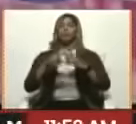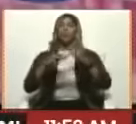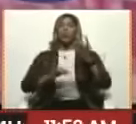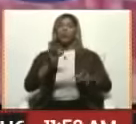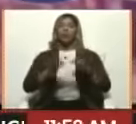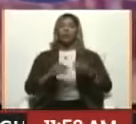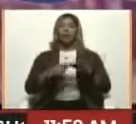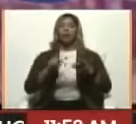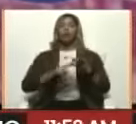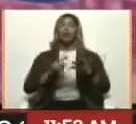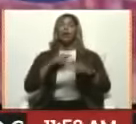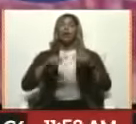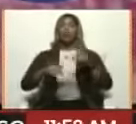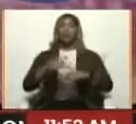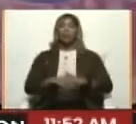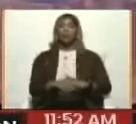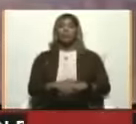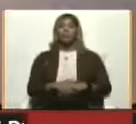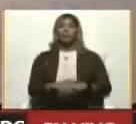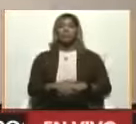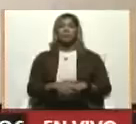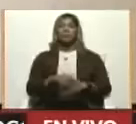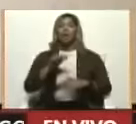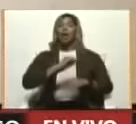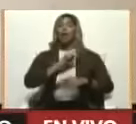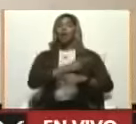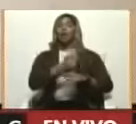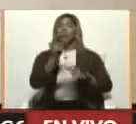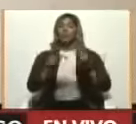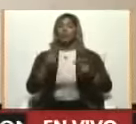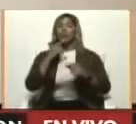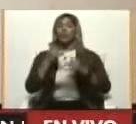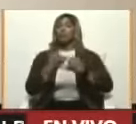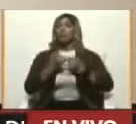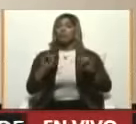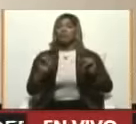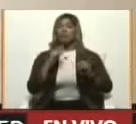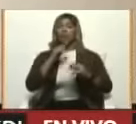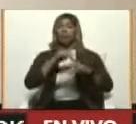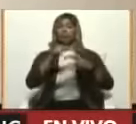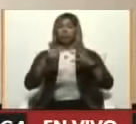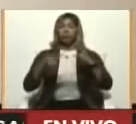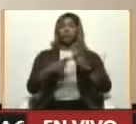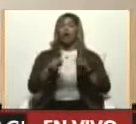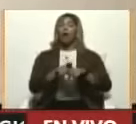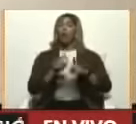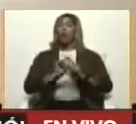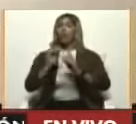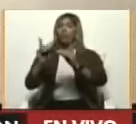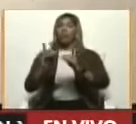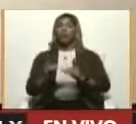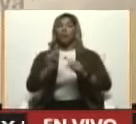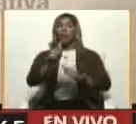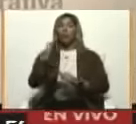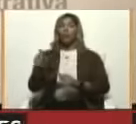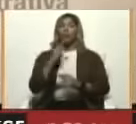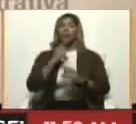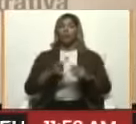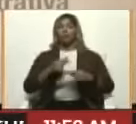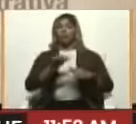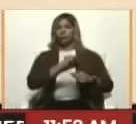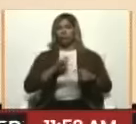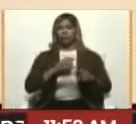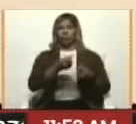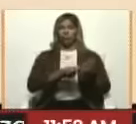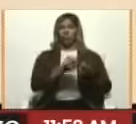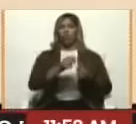judicial y el electoral. El poder ciudadano es independiente y sus órganos gozan de autonomía funcional, financiera y